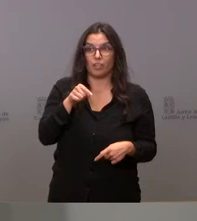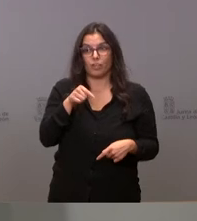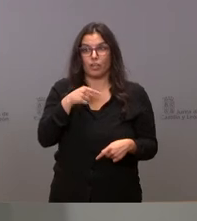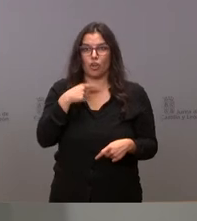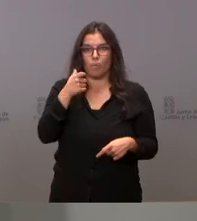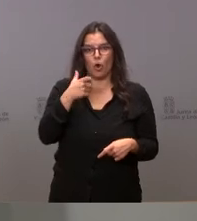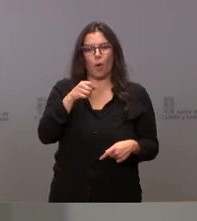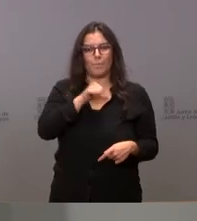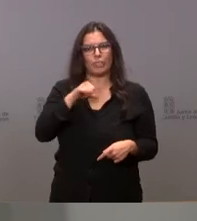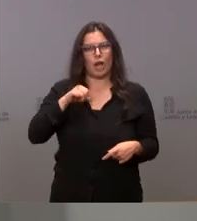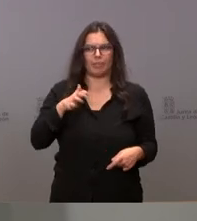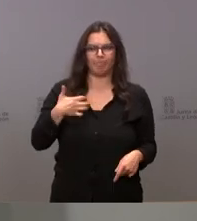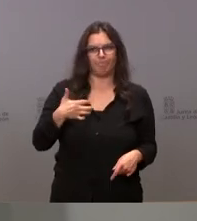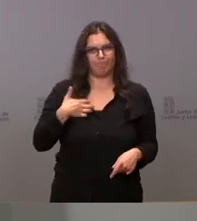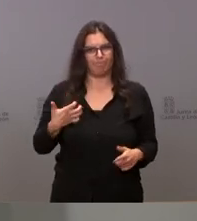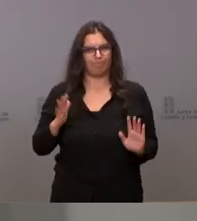malestar personal.